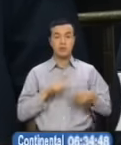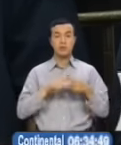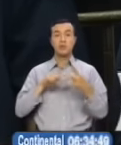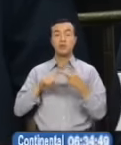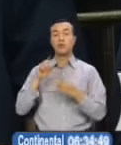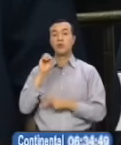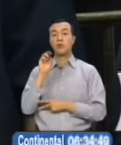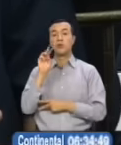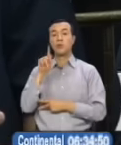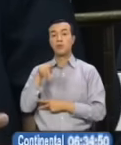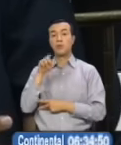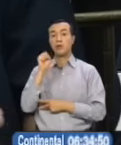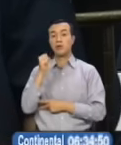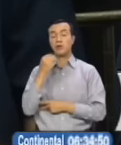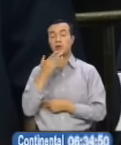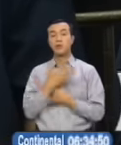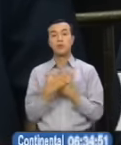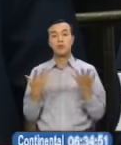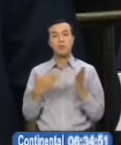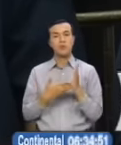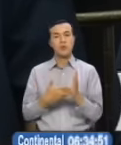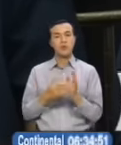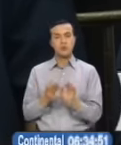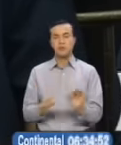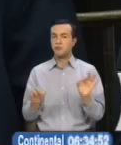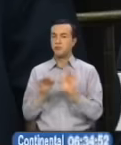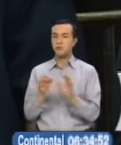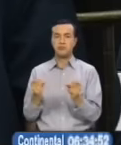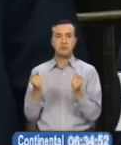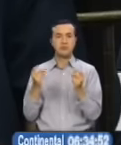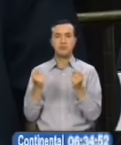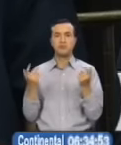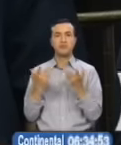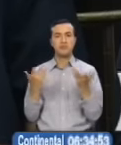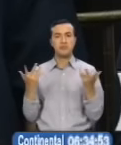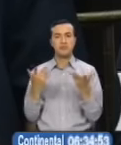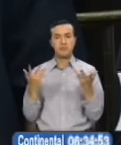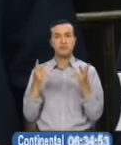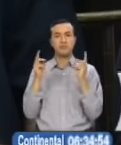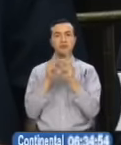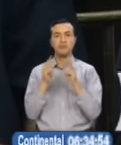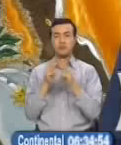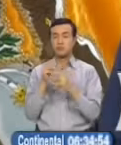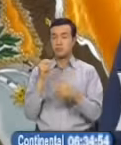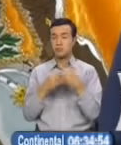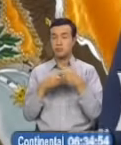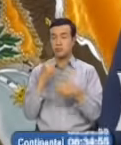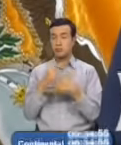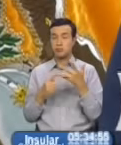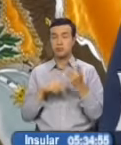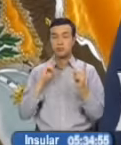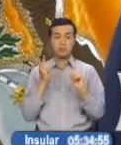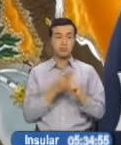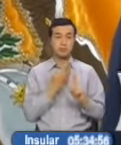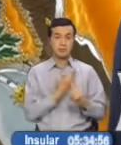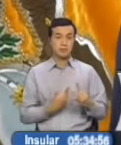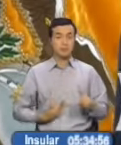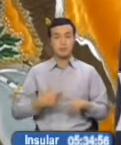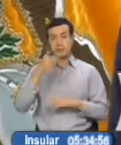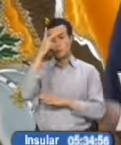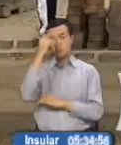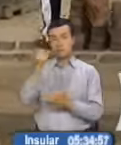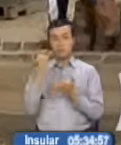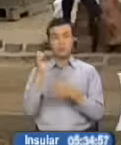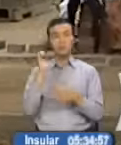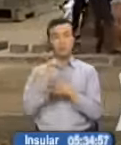y ha sido y es ejemplo de una pronta respuesta en caso de estos eventos adversos. Para el vicepresidente Jorge Glass, hoy